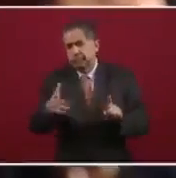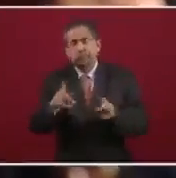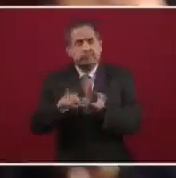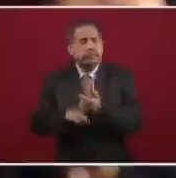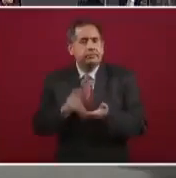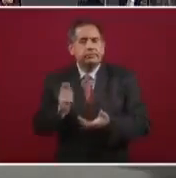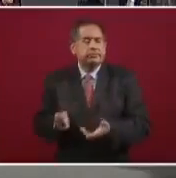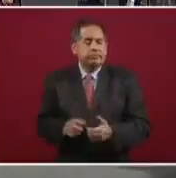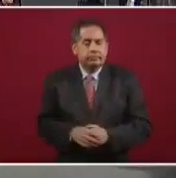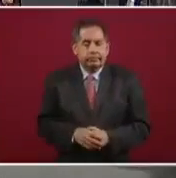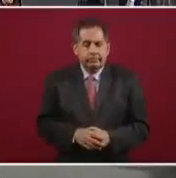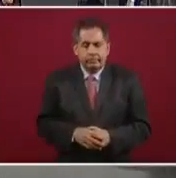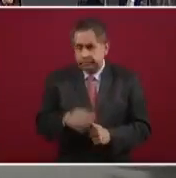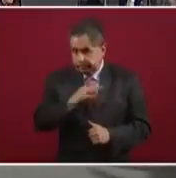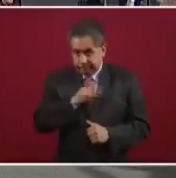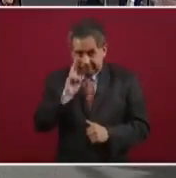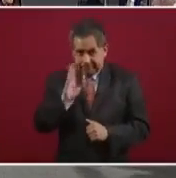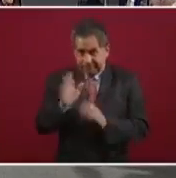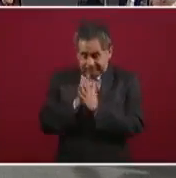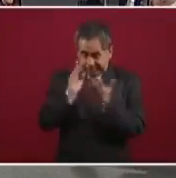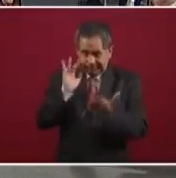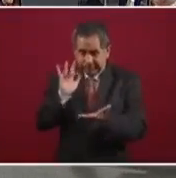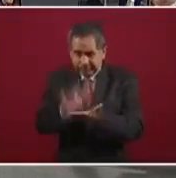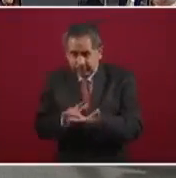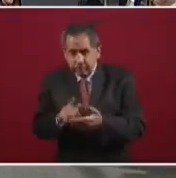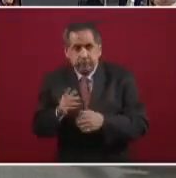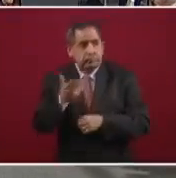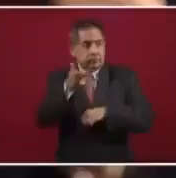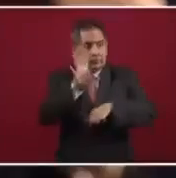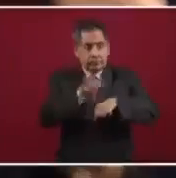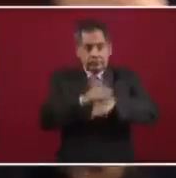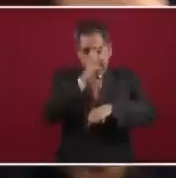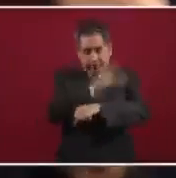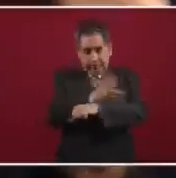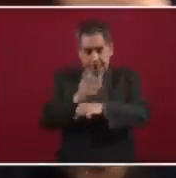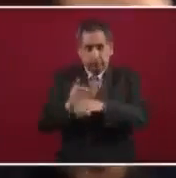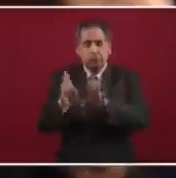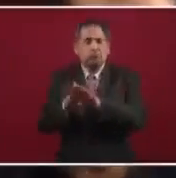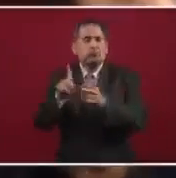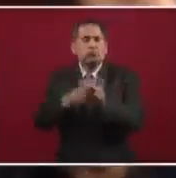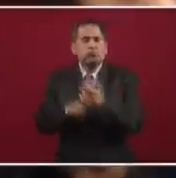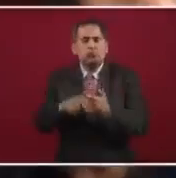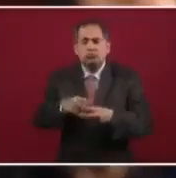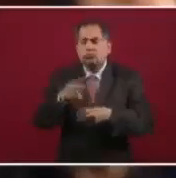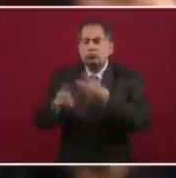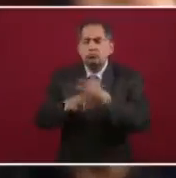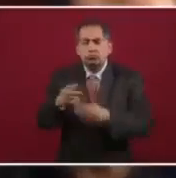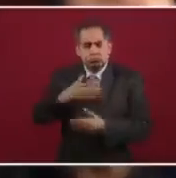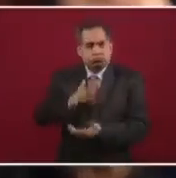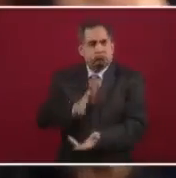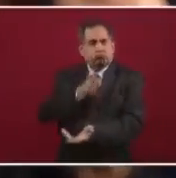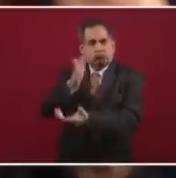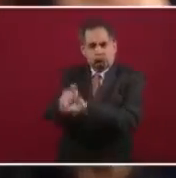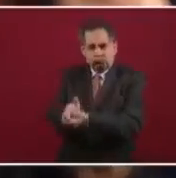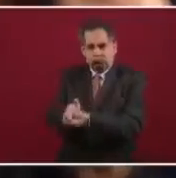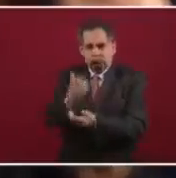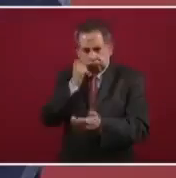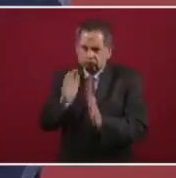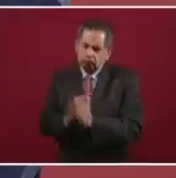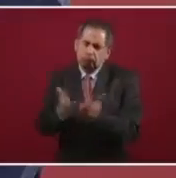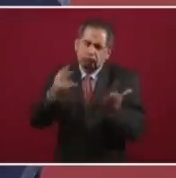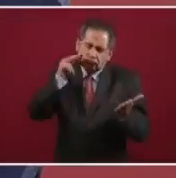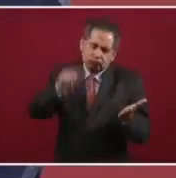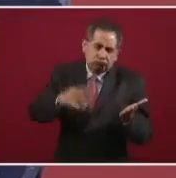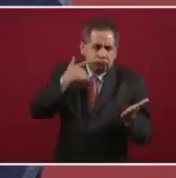fecha? ¿Se podrán consultar solo vía solicitud de transparencia o podremos acudir al archivo a solicitar directamente un